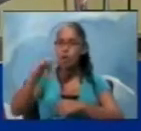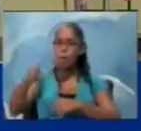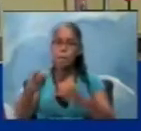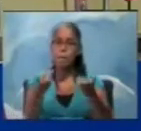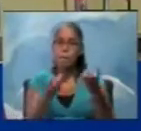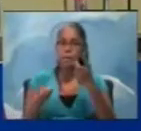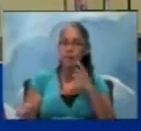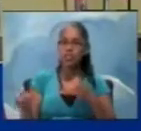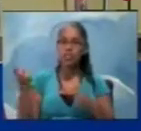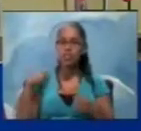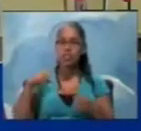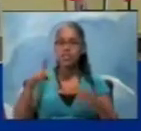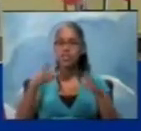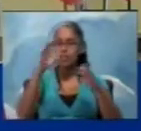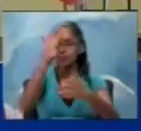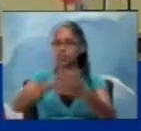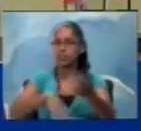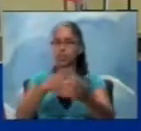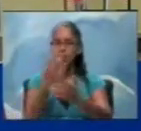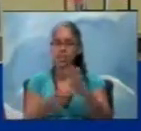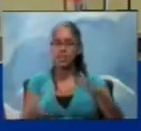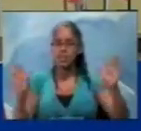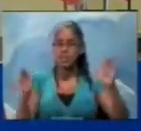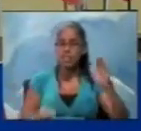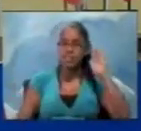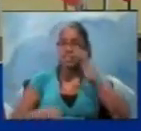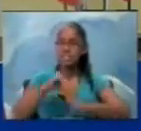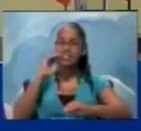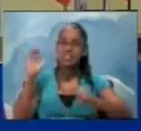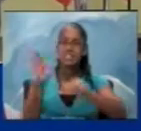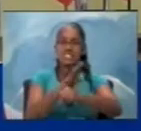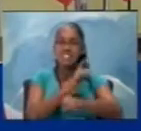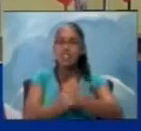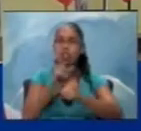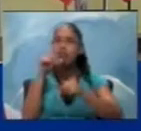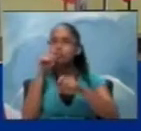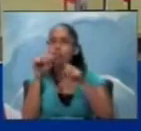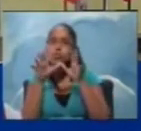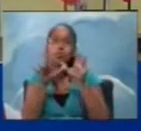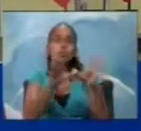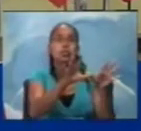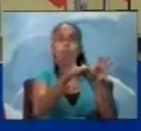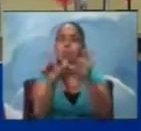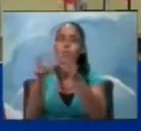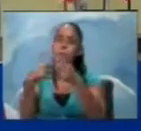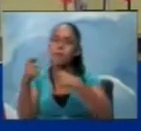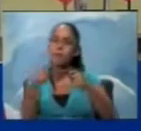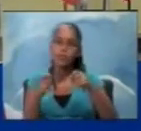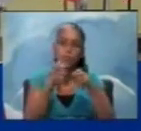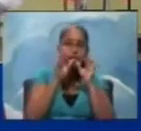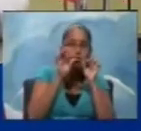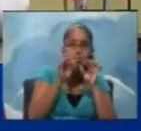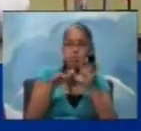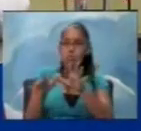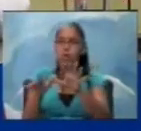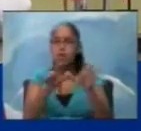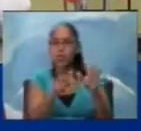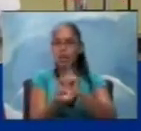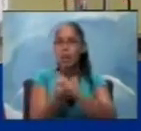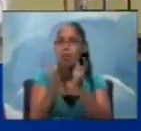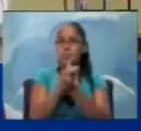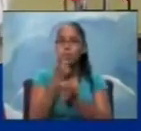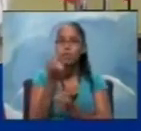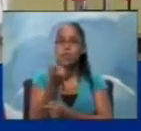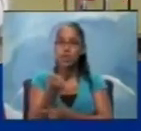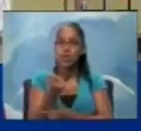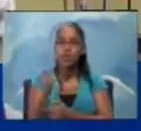tenían unas jaulas llenas de palomas, unas jaulas grandotas, y vendían palomas y cambiaban dinero. Y cuando